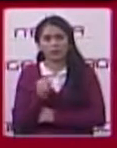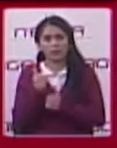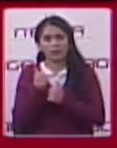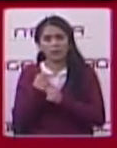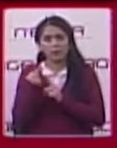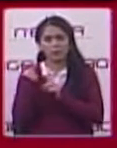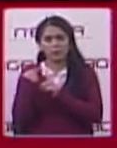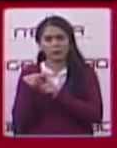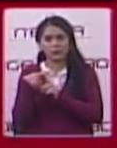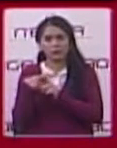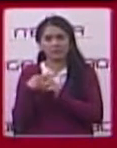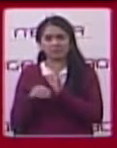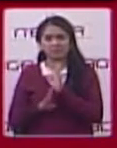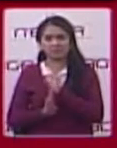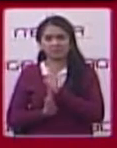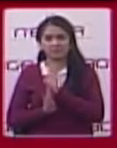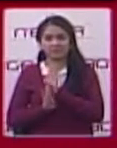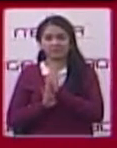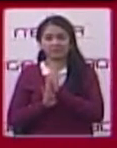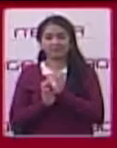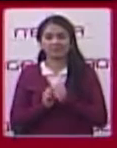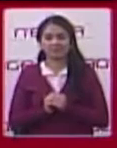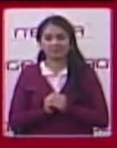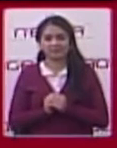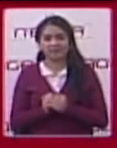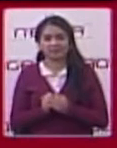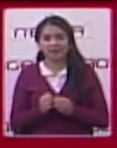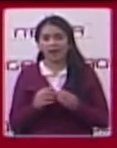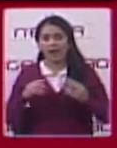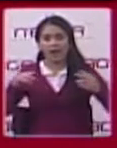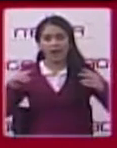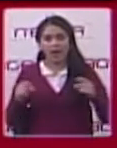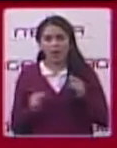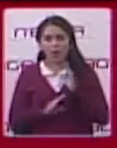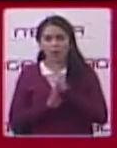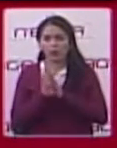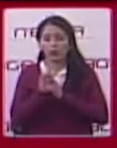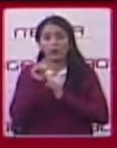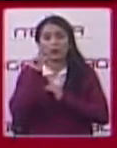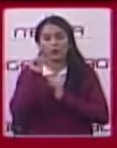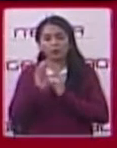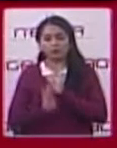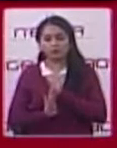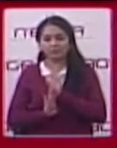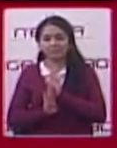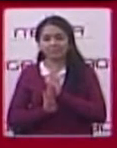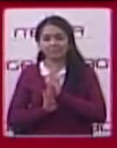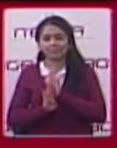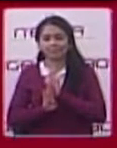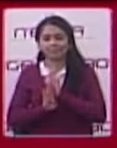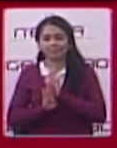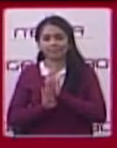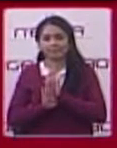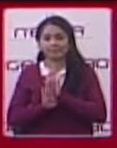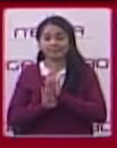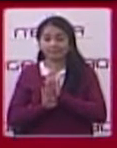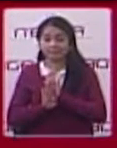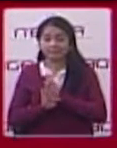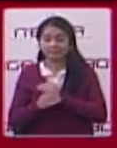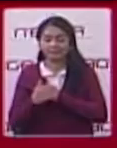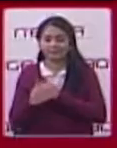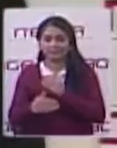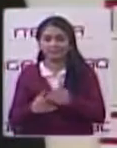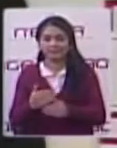en términos de crecimiento durante este año. No un crecimiento muy grande, pero sí ven que va a haber un crecimiento importante de todas formas para el sector